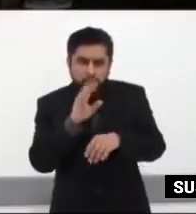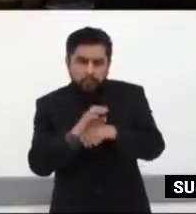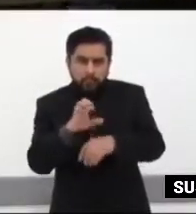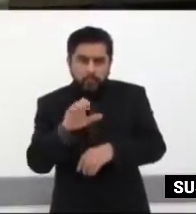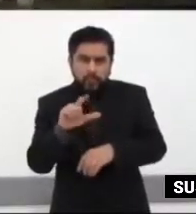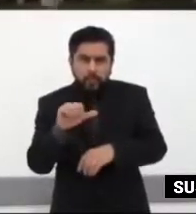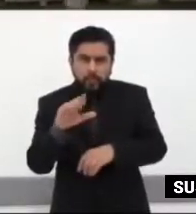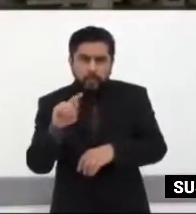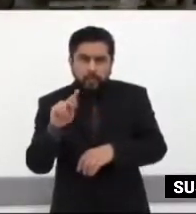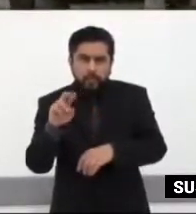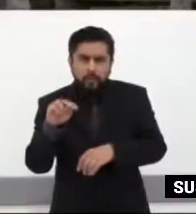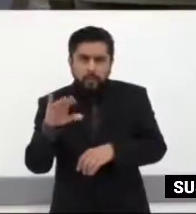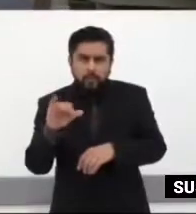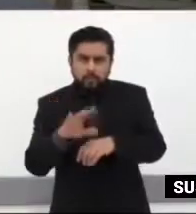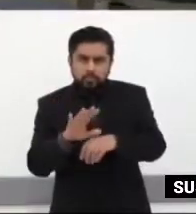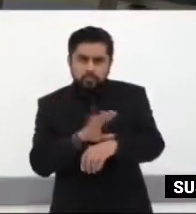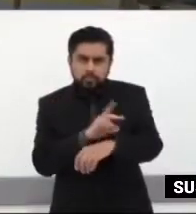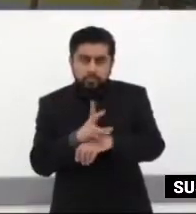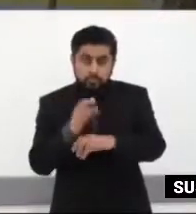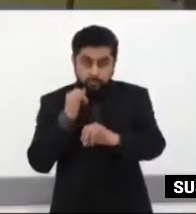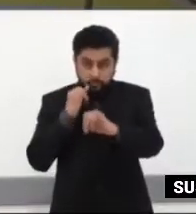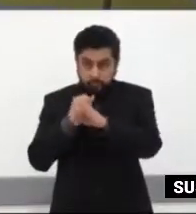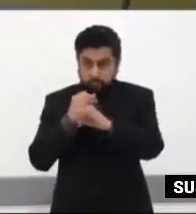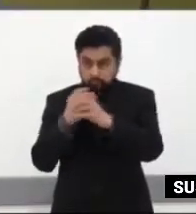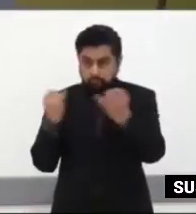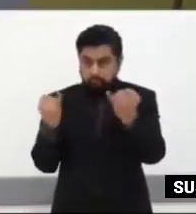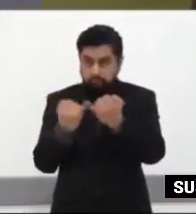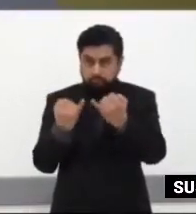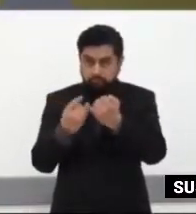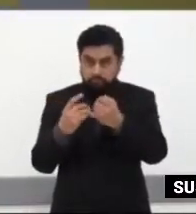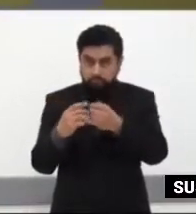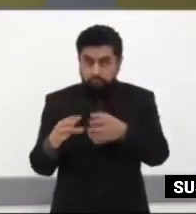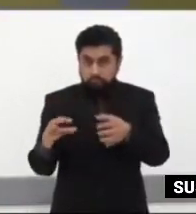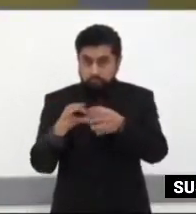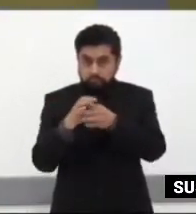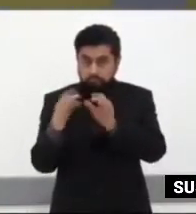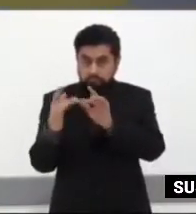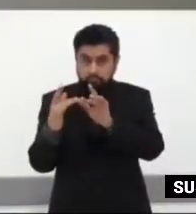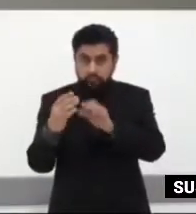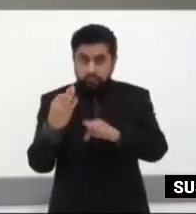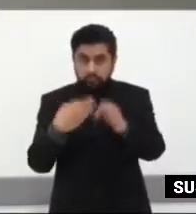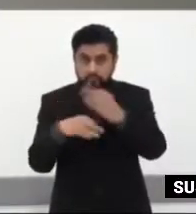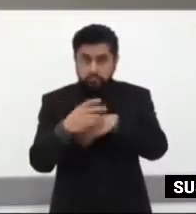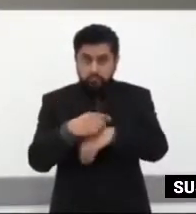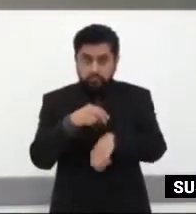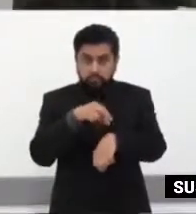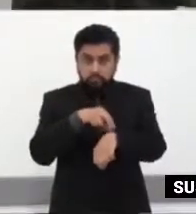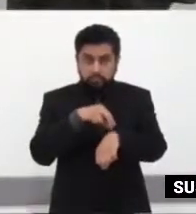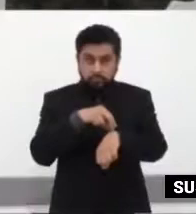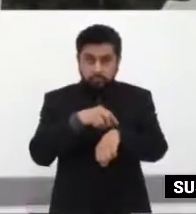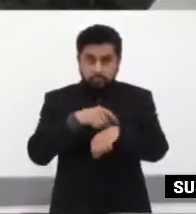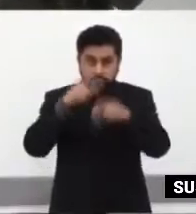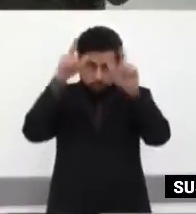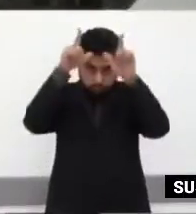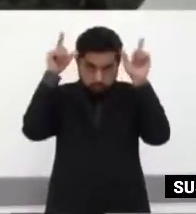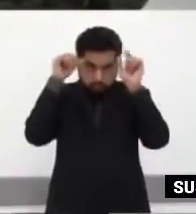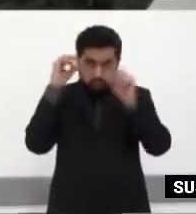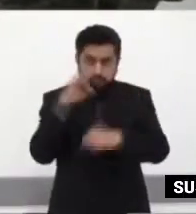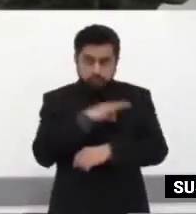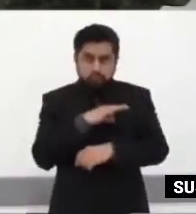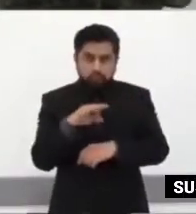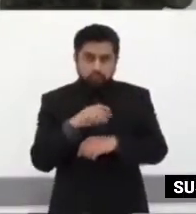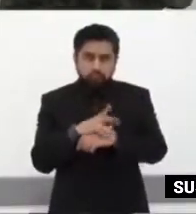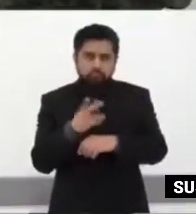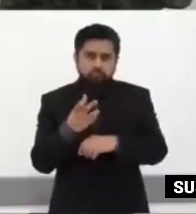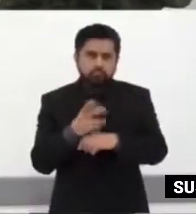nosotros. Sí, hay internet y todos los médicos y enfermeras van a tener la posibilidad de